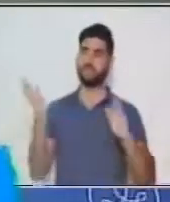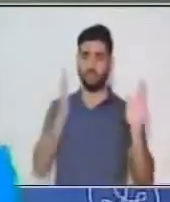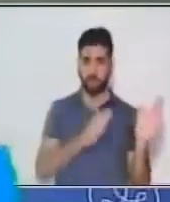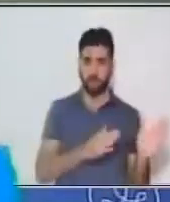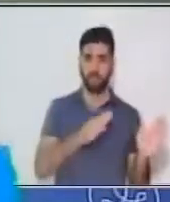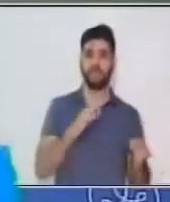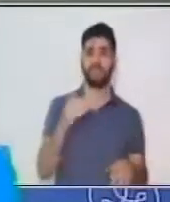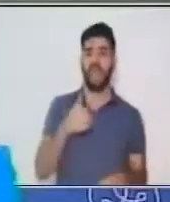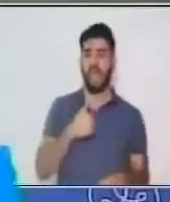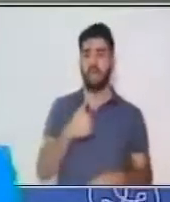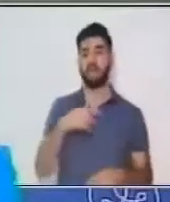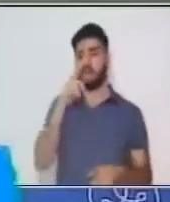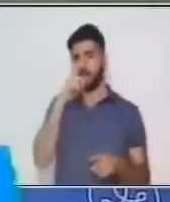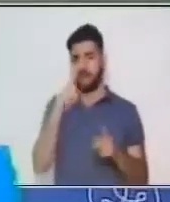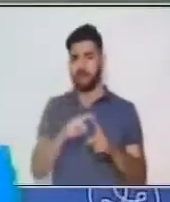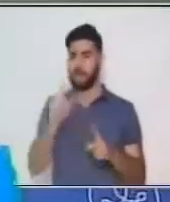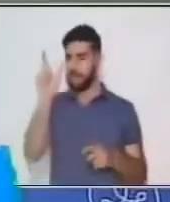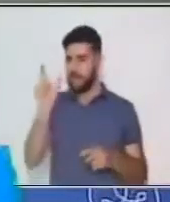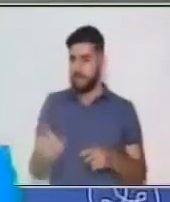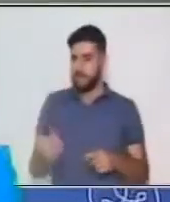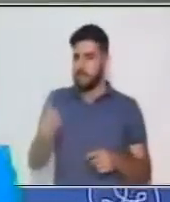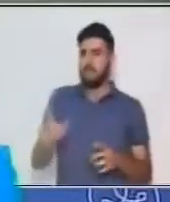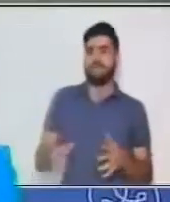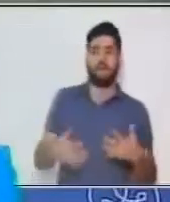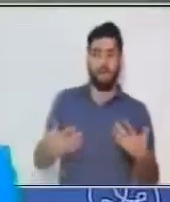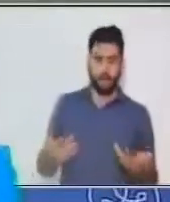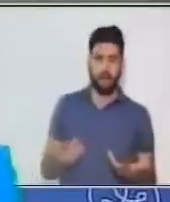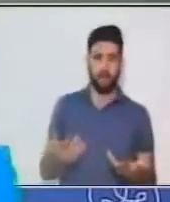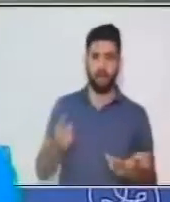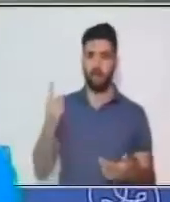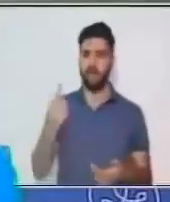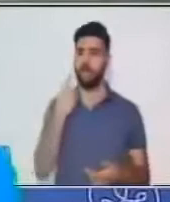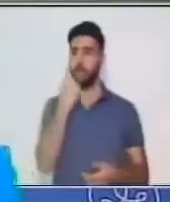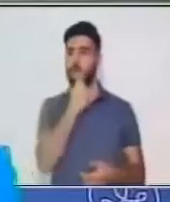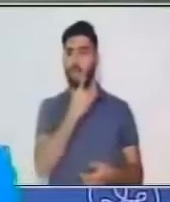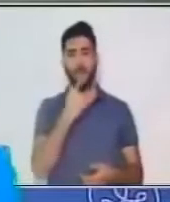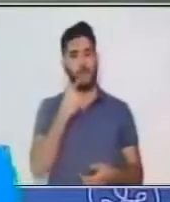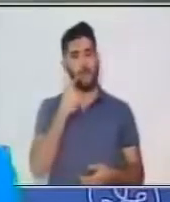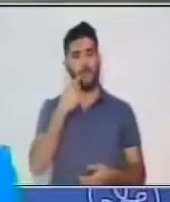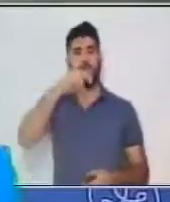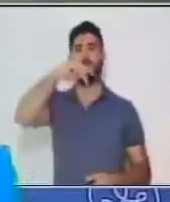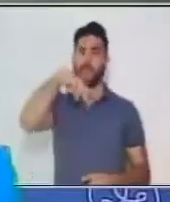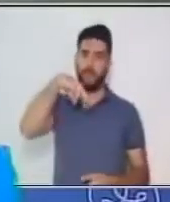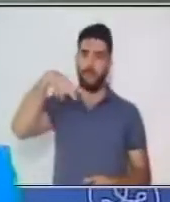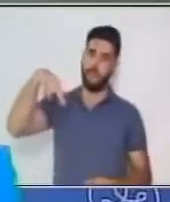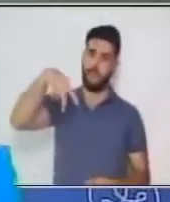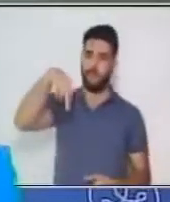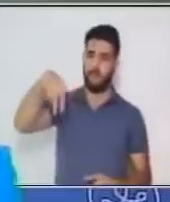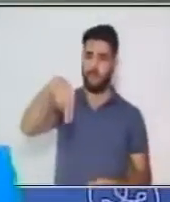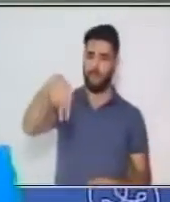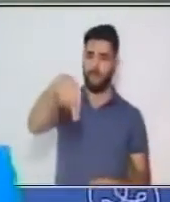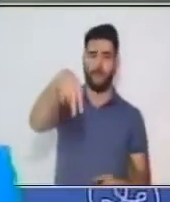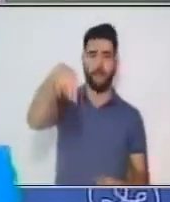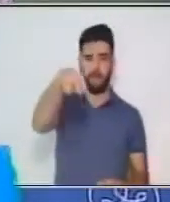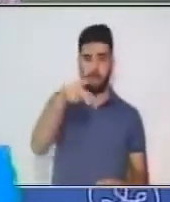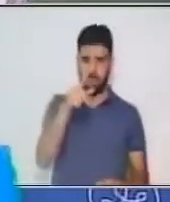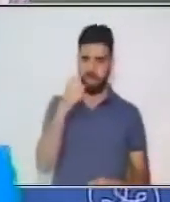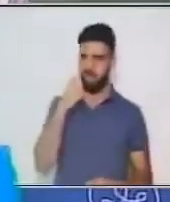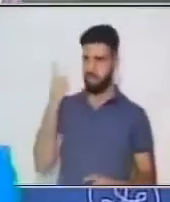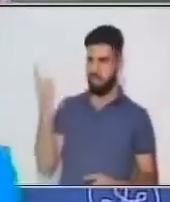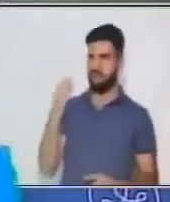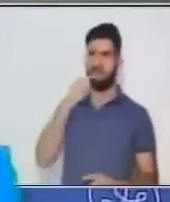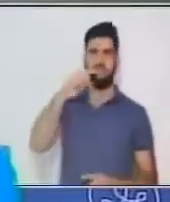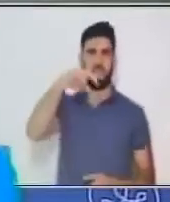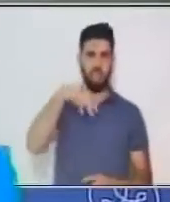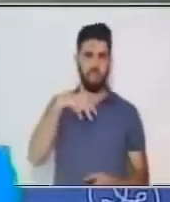Después encontramos a los siguientes habitantes del país. Son las bocas con patas. ¿Has visto alguna vez una boca con patas? Esta